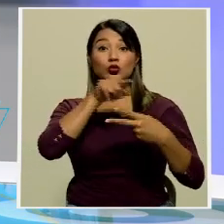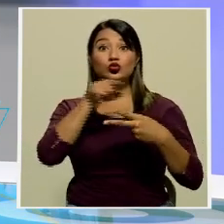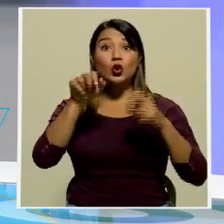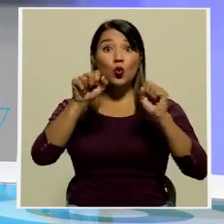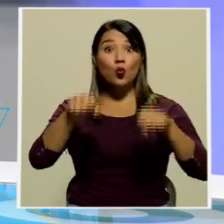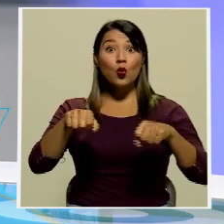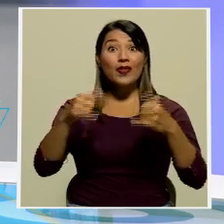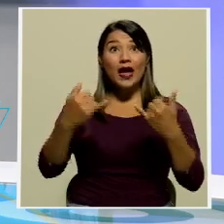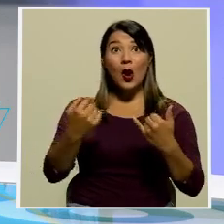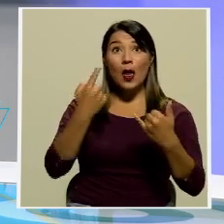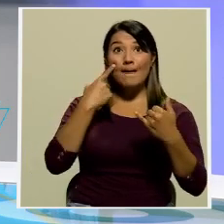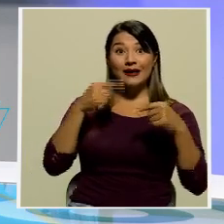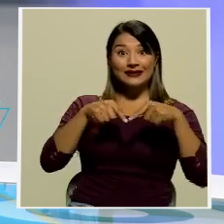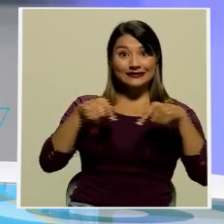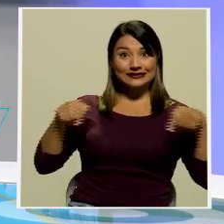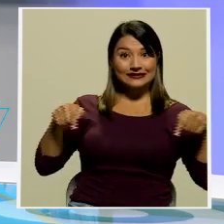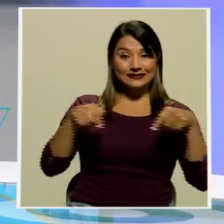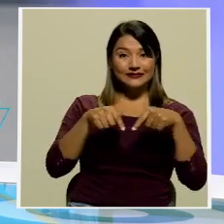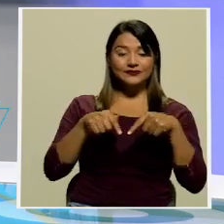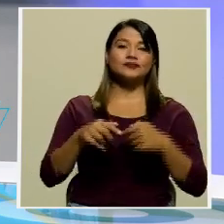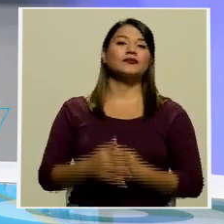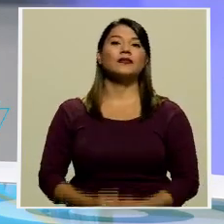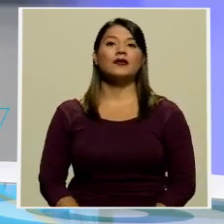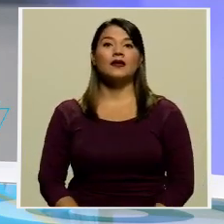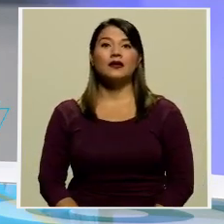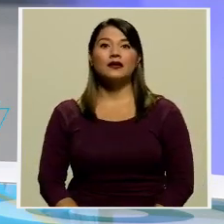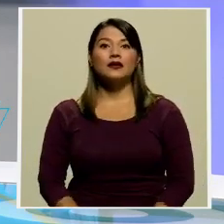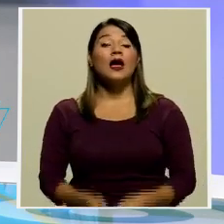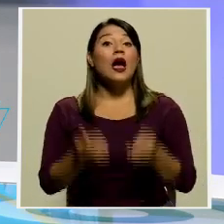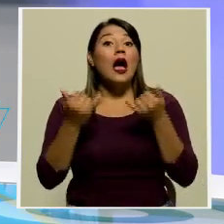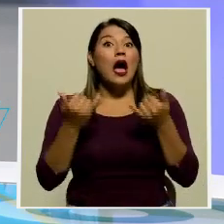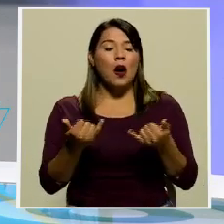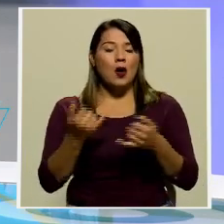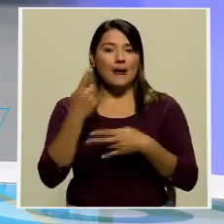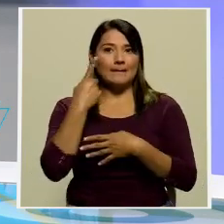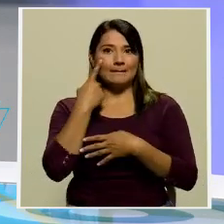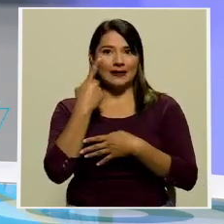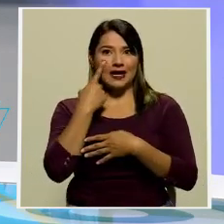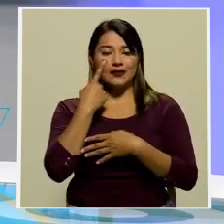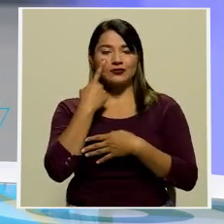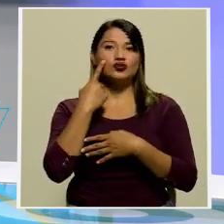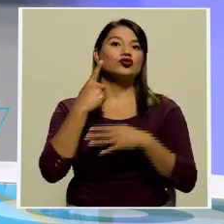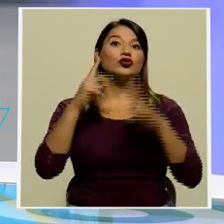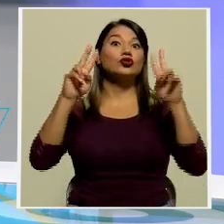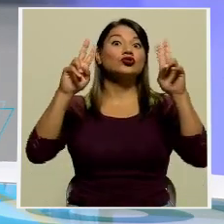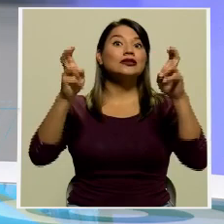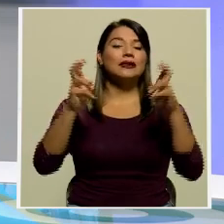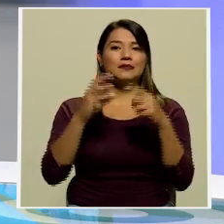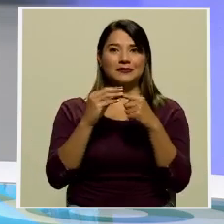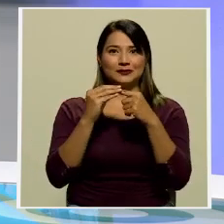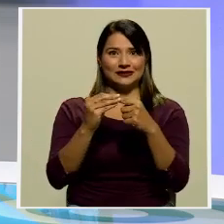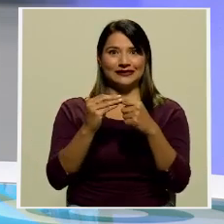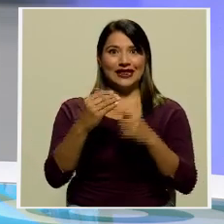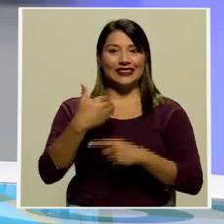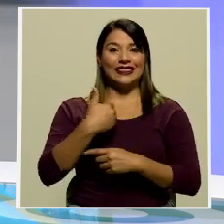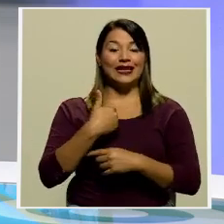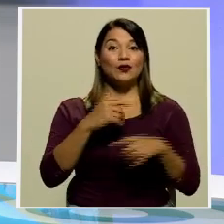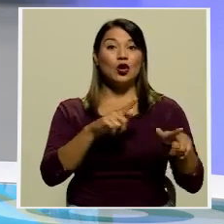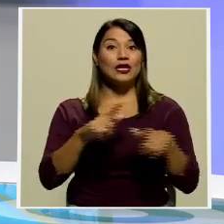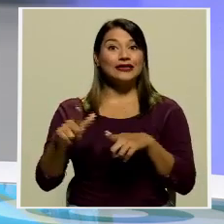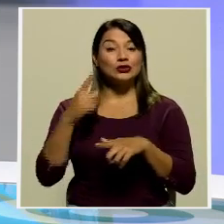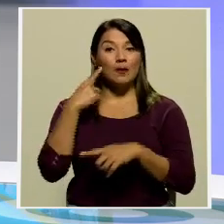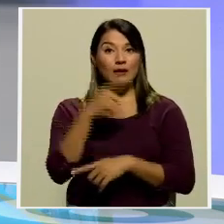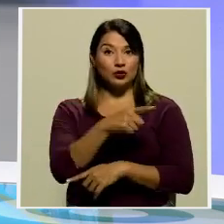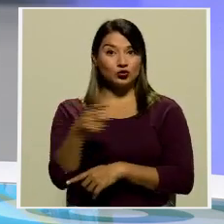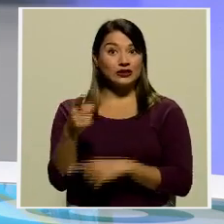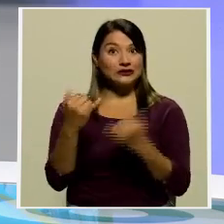aparecen ahora en pantalla. Vayamos de inmediato a ver los titulares que preparamos para